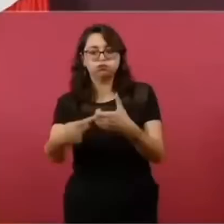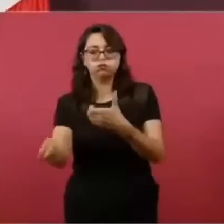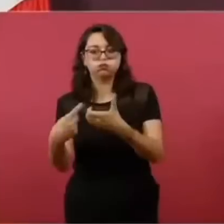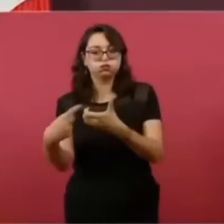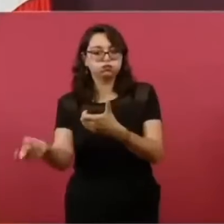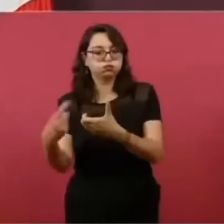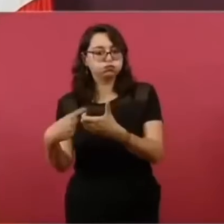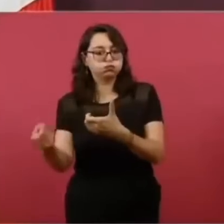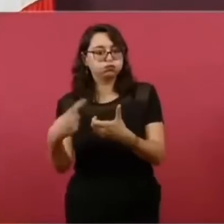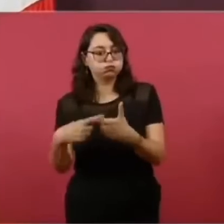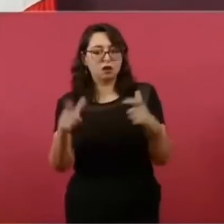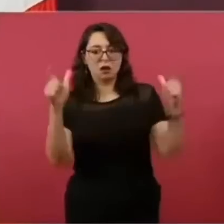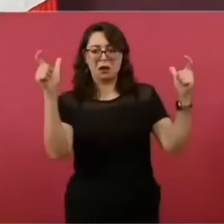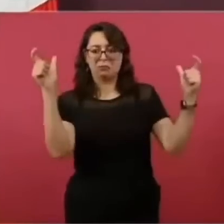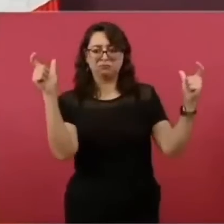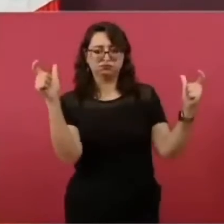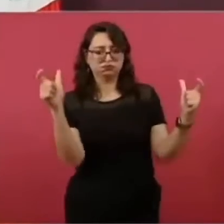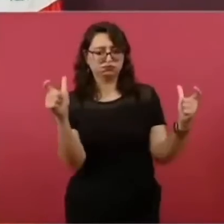pues